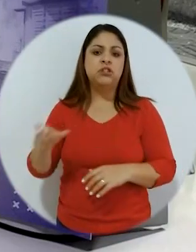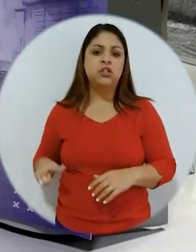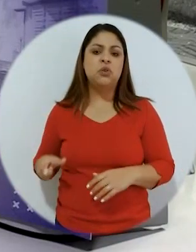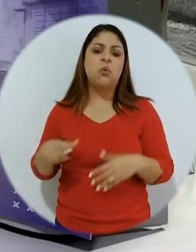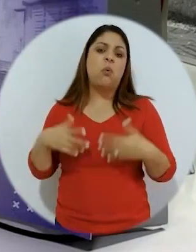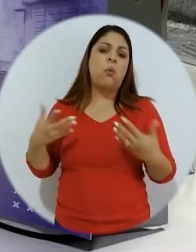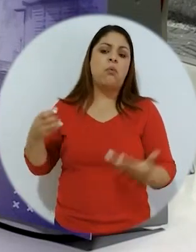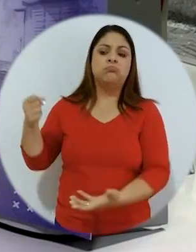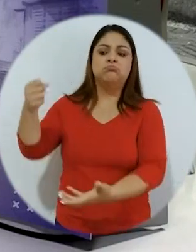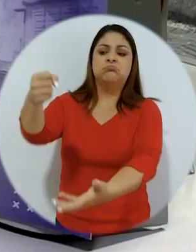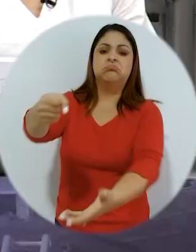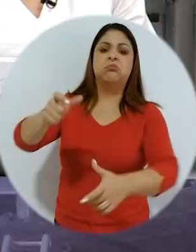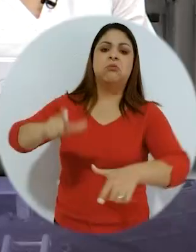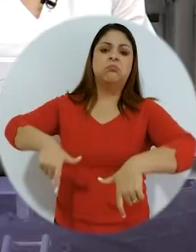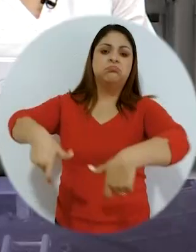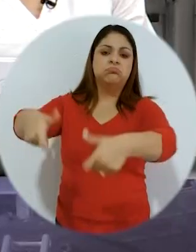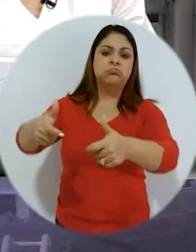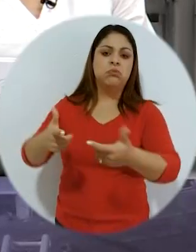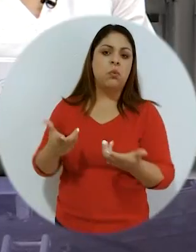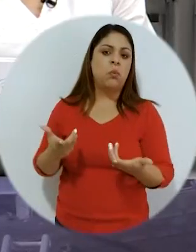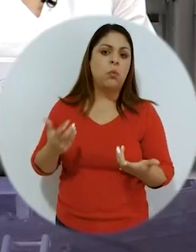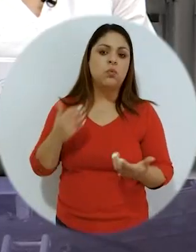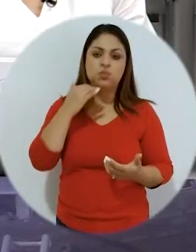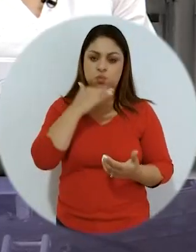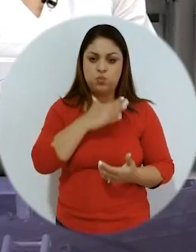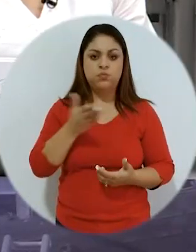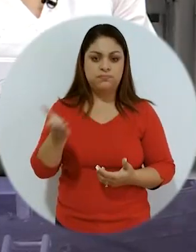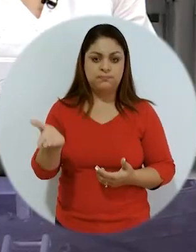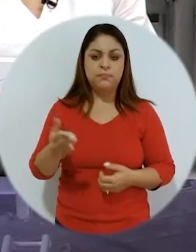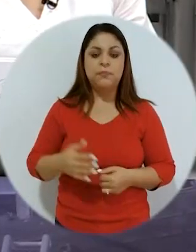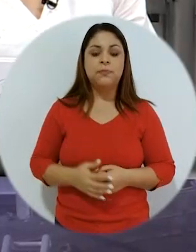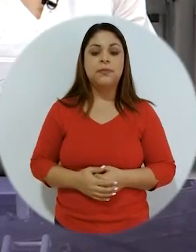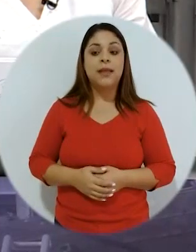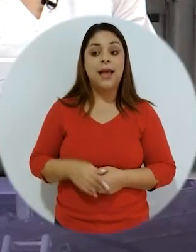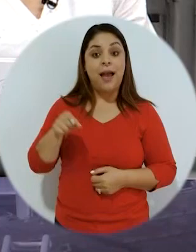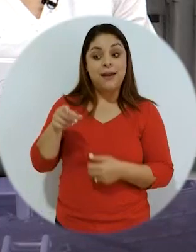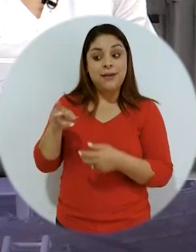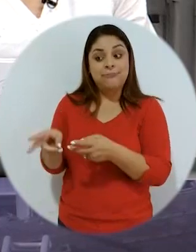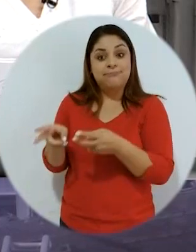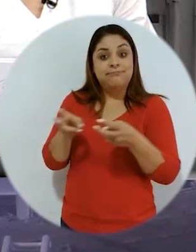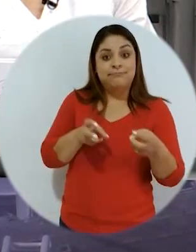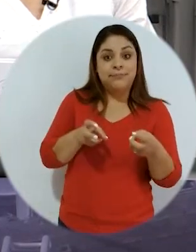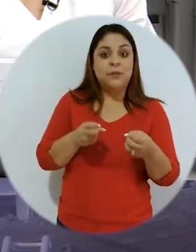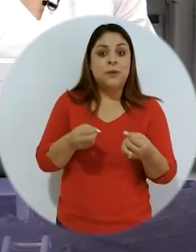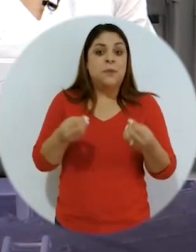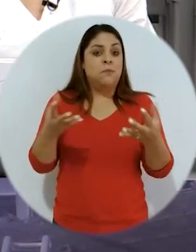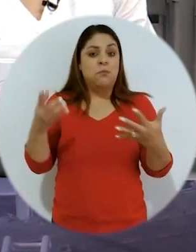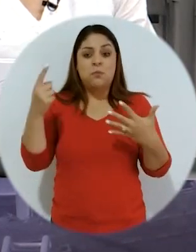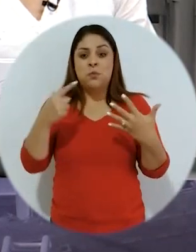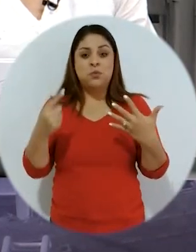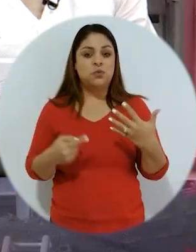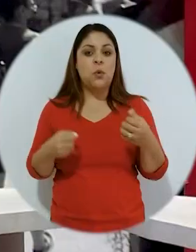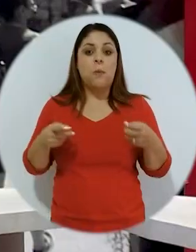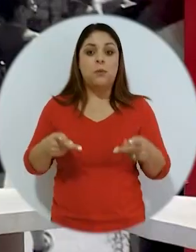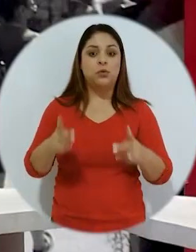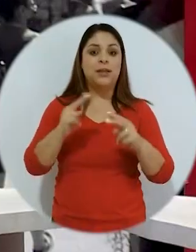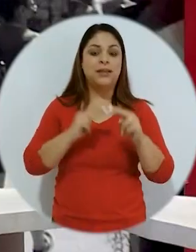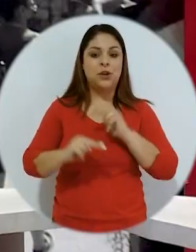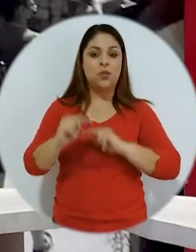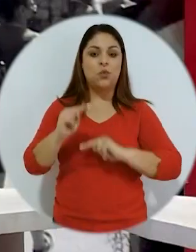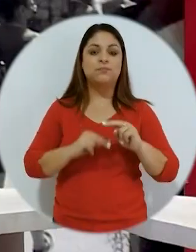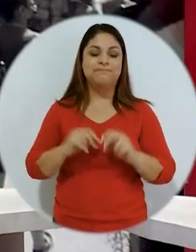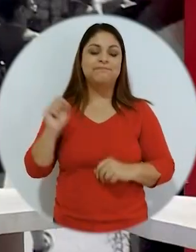lanzado a un río, dejaba a la vera del camino, ¿verdad?, convertirse en un contaminante, de ahí surgen